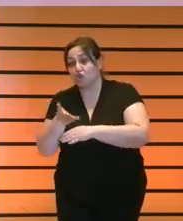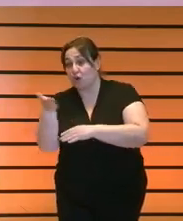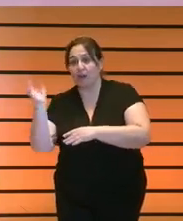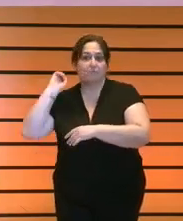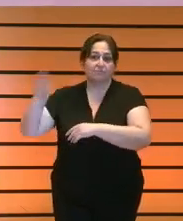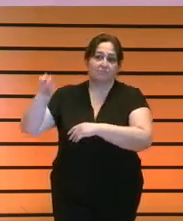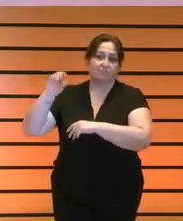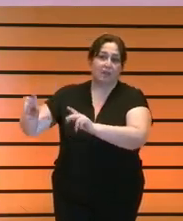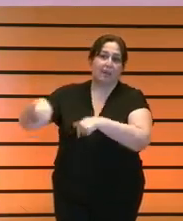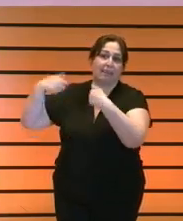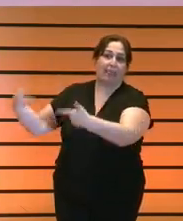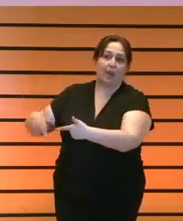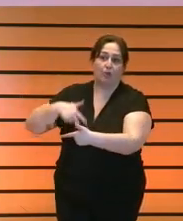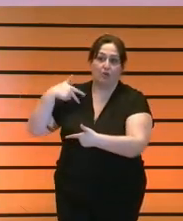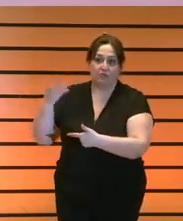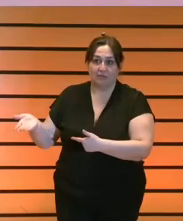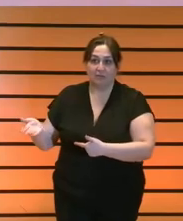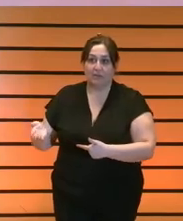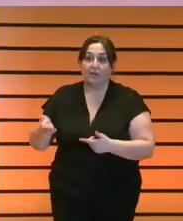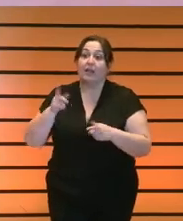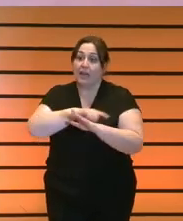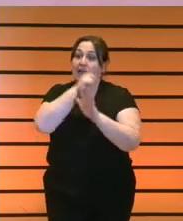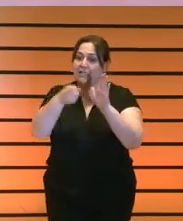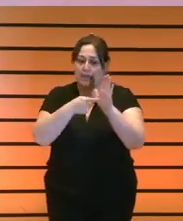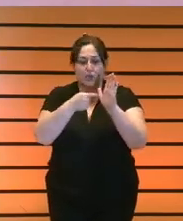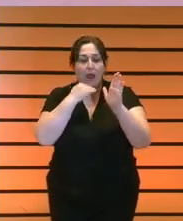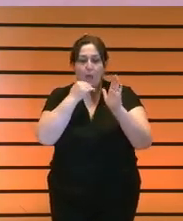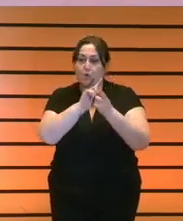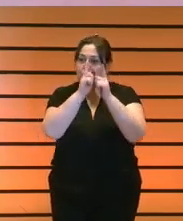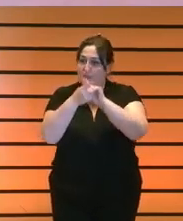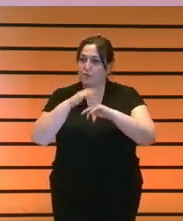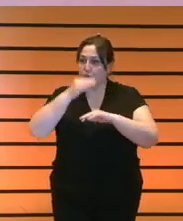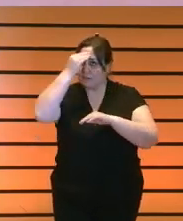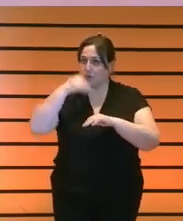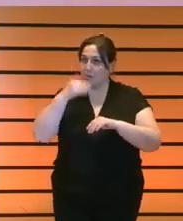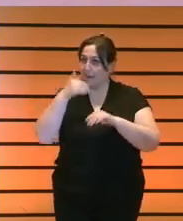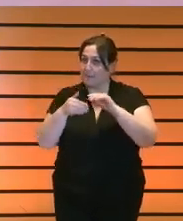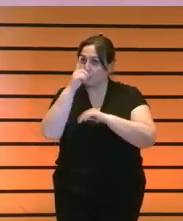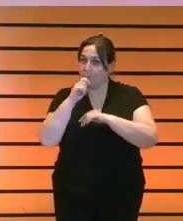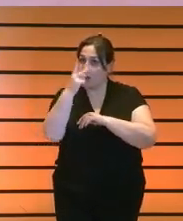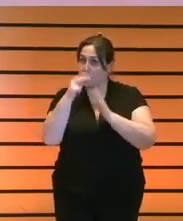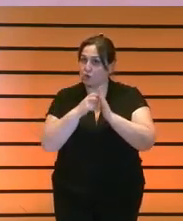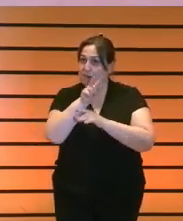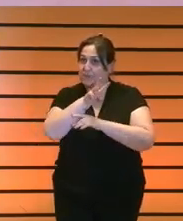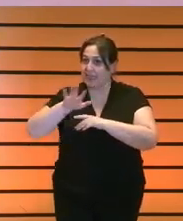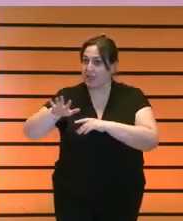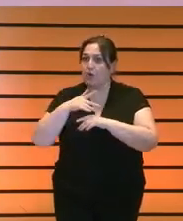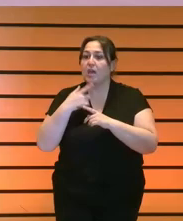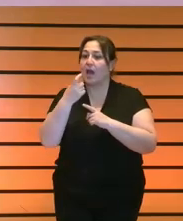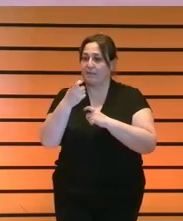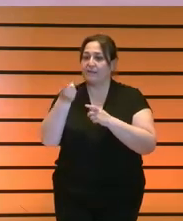Hay cambios en la legislación que van en el buen sentido y para el año 2025 ya tendremos que recoger selectivamente toda la, la ropa en,